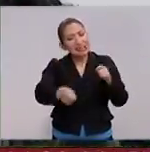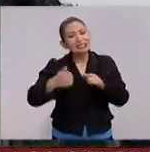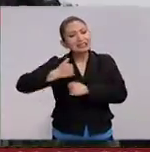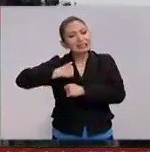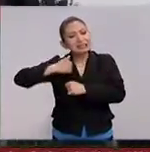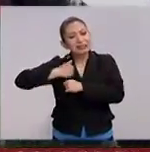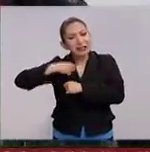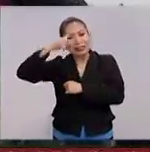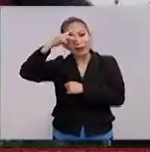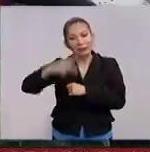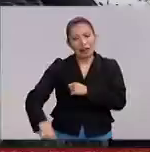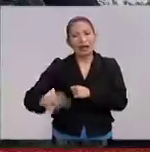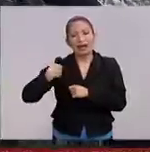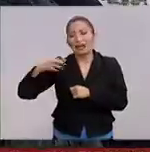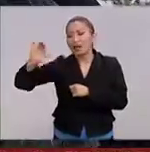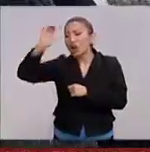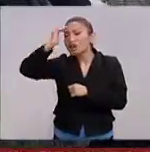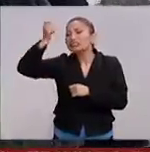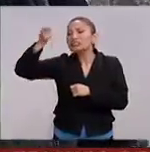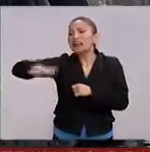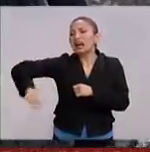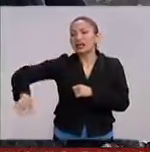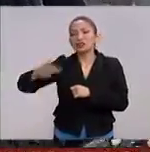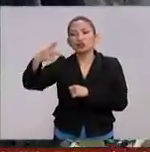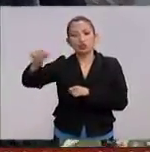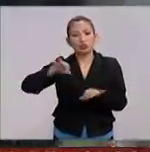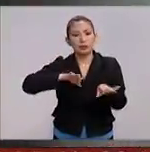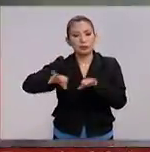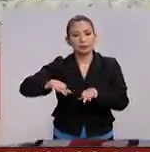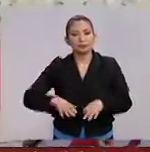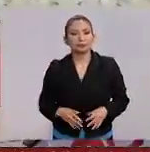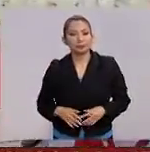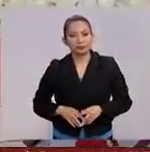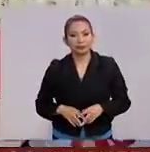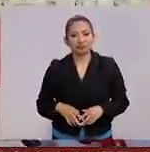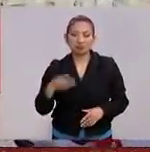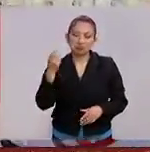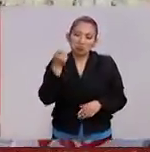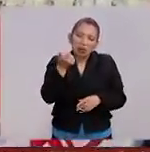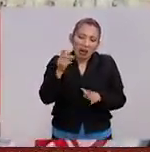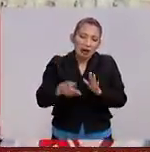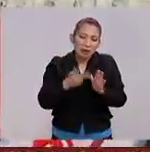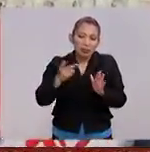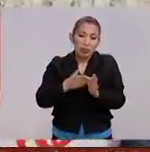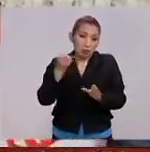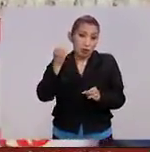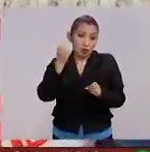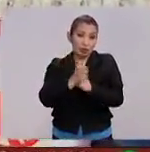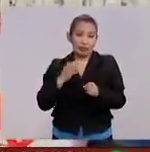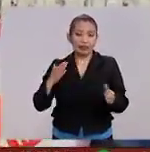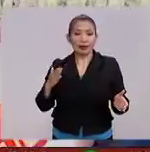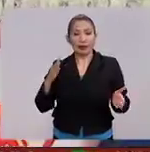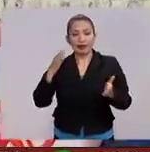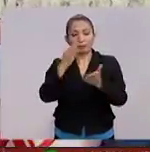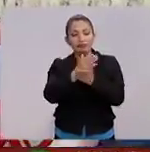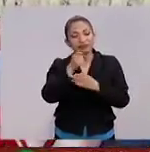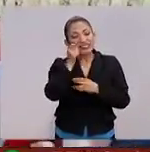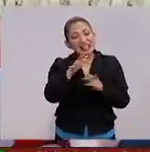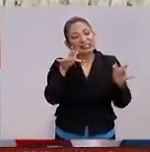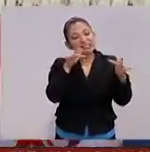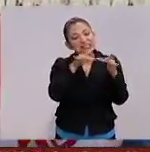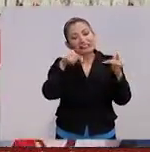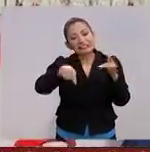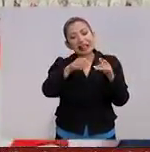fuerzas armadas de méxico y conocer más sobre su labor pocas veces tenemos oportunidad de tener contacto